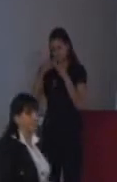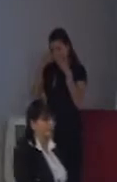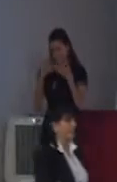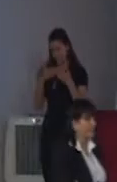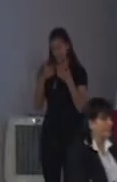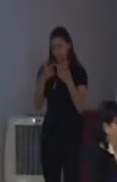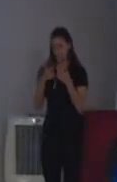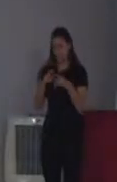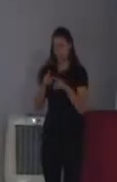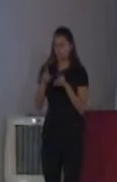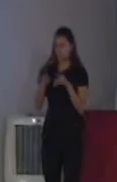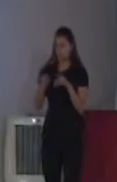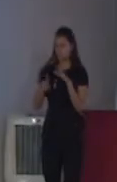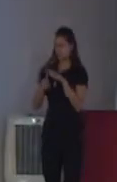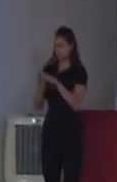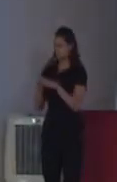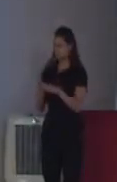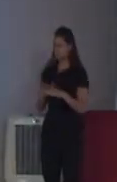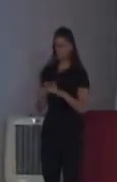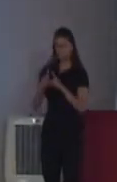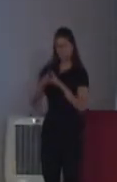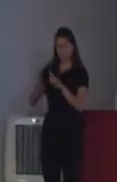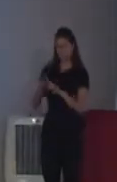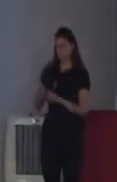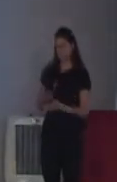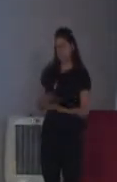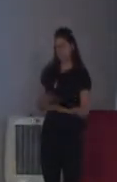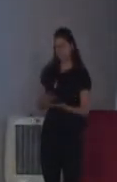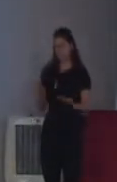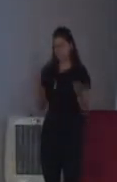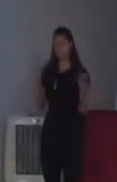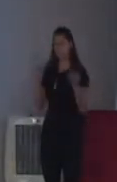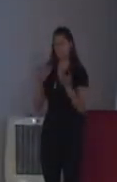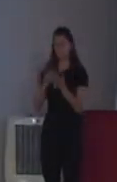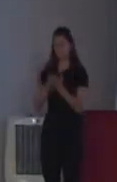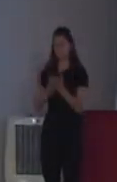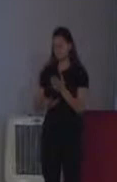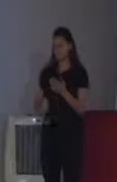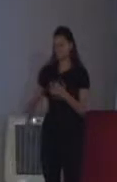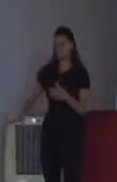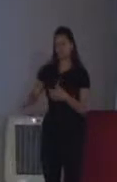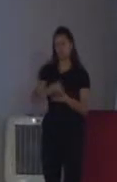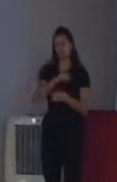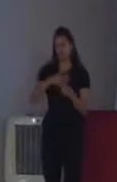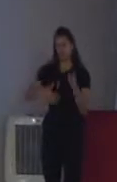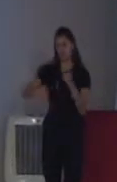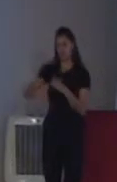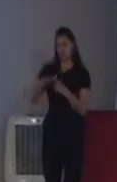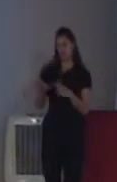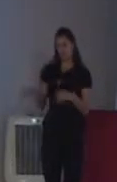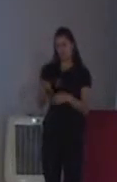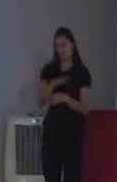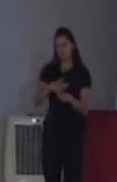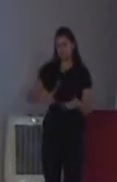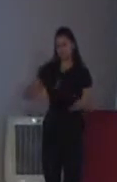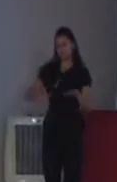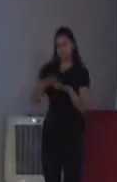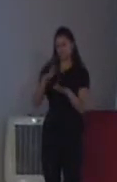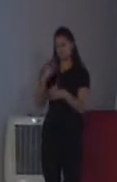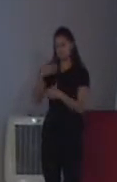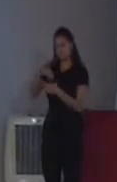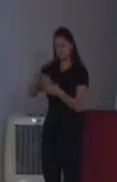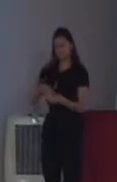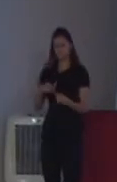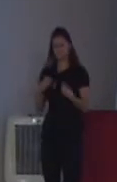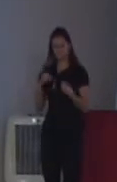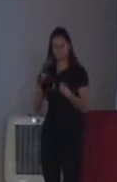de diferencias, ¿sí?, que constituyen, digamos, todo el entorno y todos los espacios en donde residimos. Es decir, como